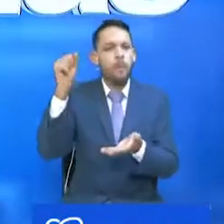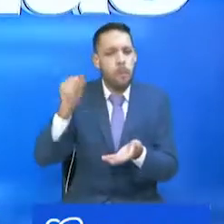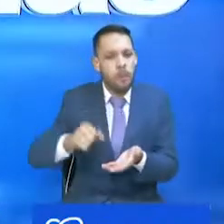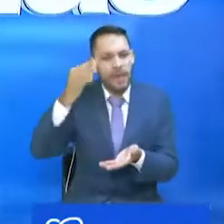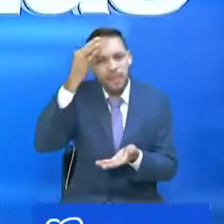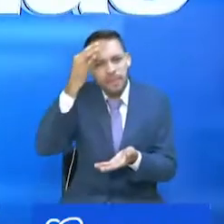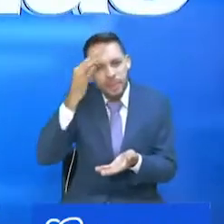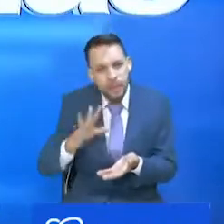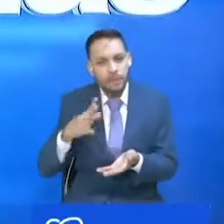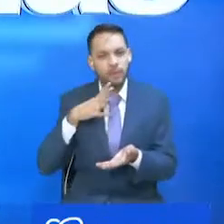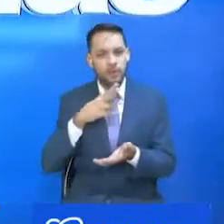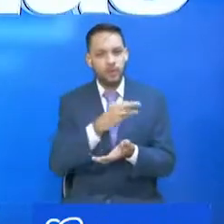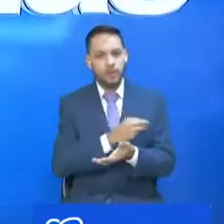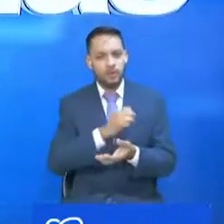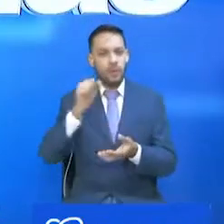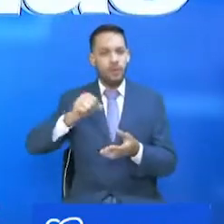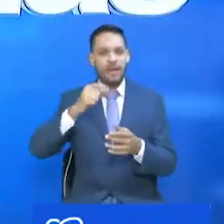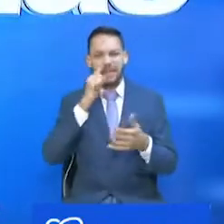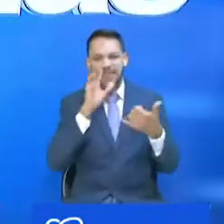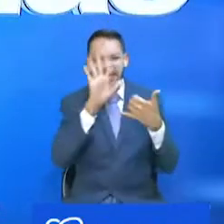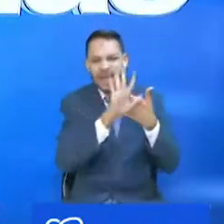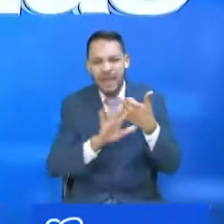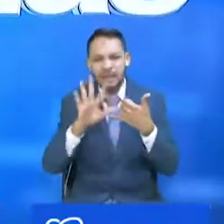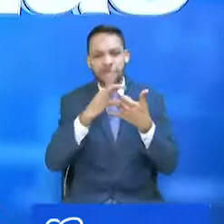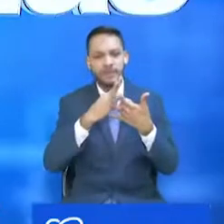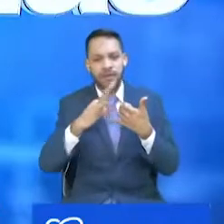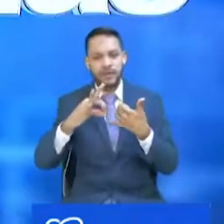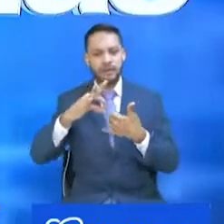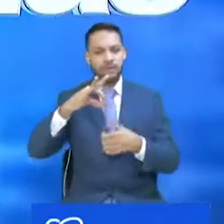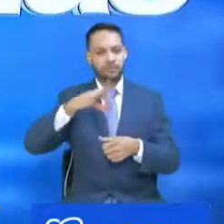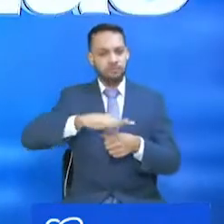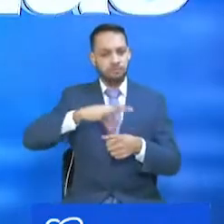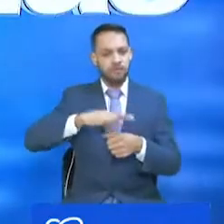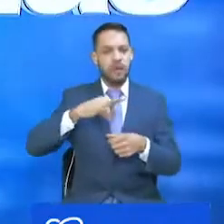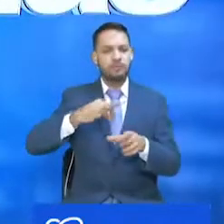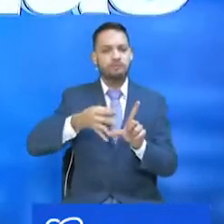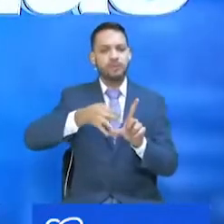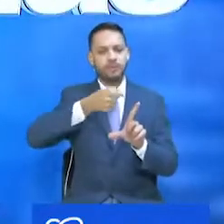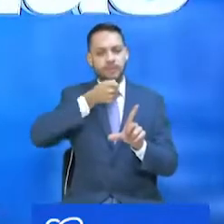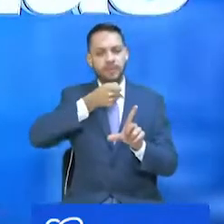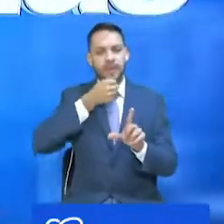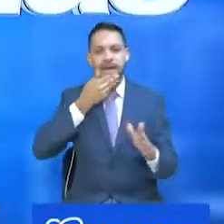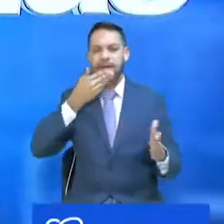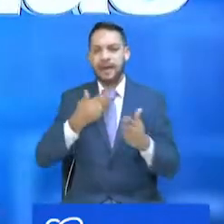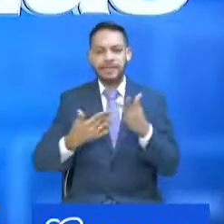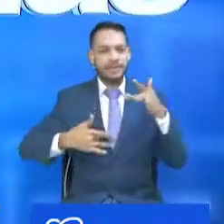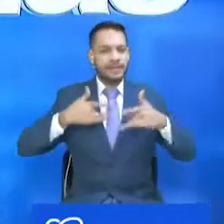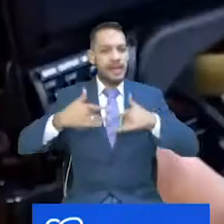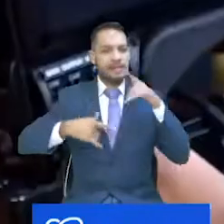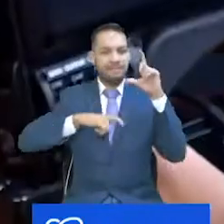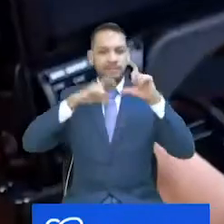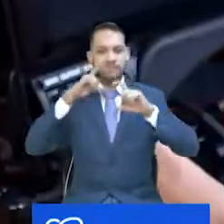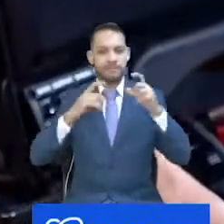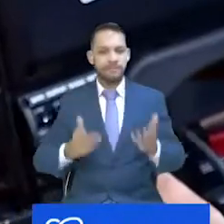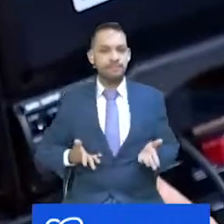nominados como mejor noticiero a nivel nacional hoy nos sentimos muy orgullosos de la expresión de lo nuestro